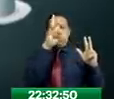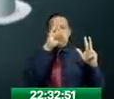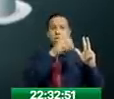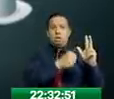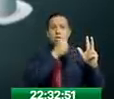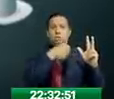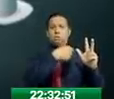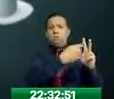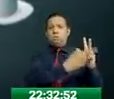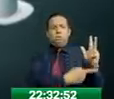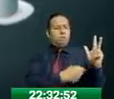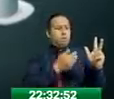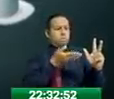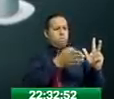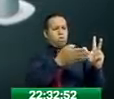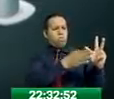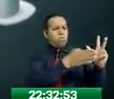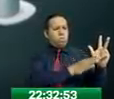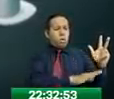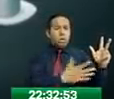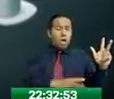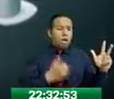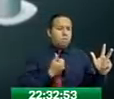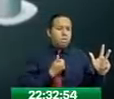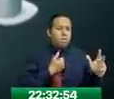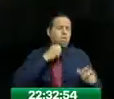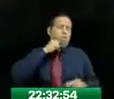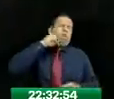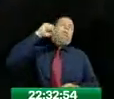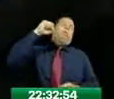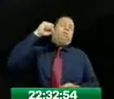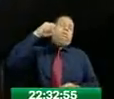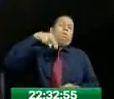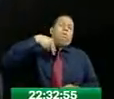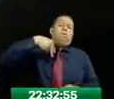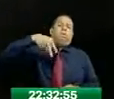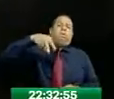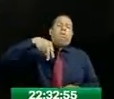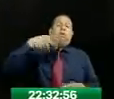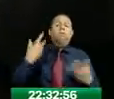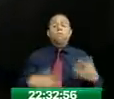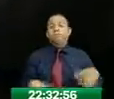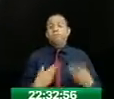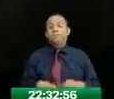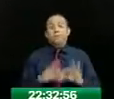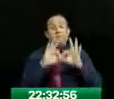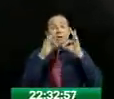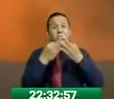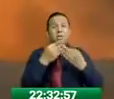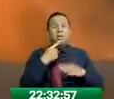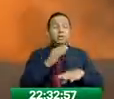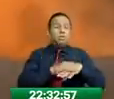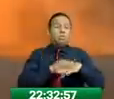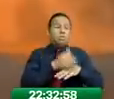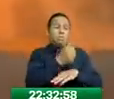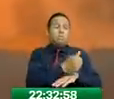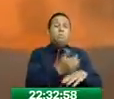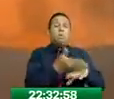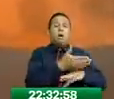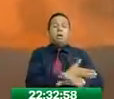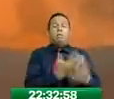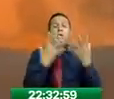suceso, optaría por quitarse la vida colgándose del techo. Familiares aseguraron que es producto de alguna depresión debido a que llevaba